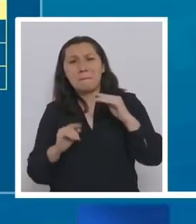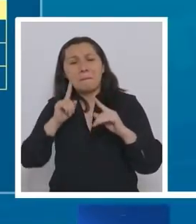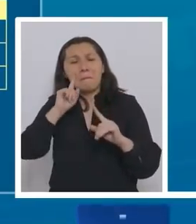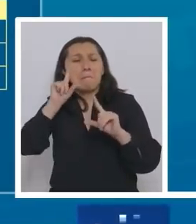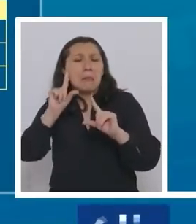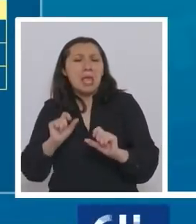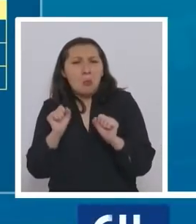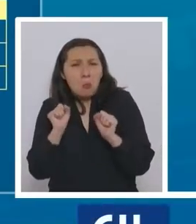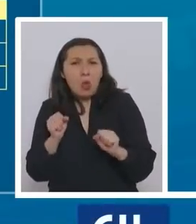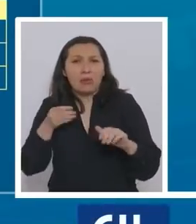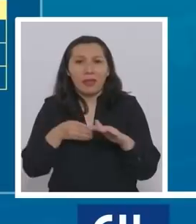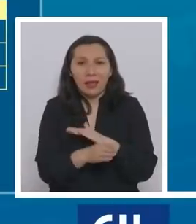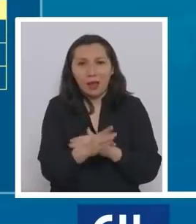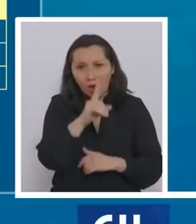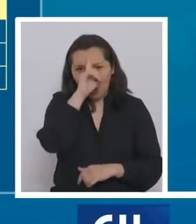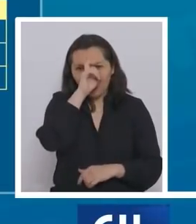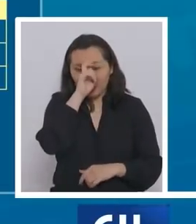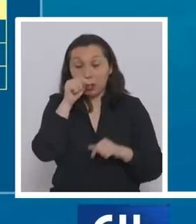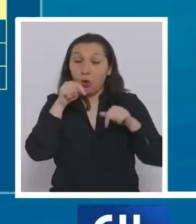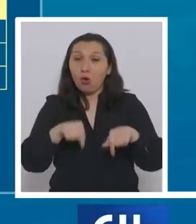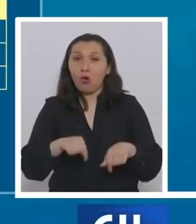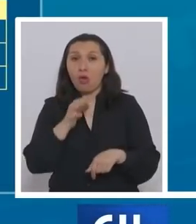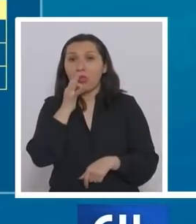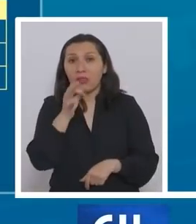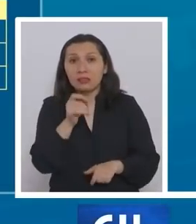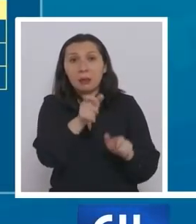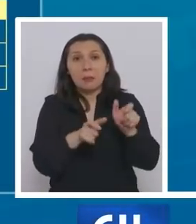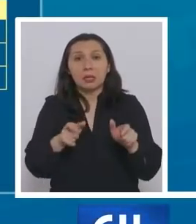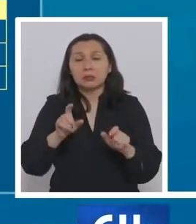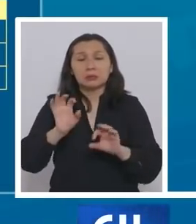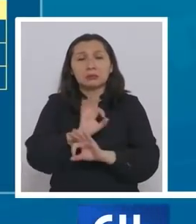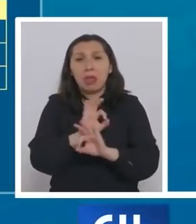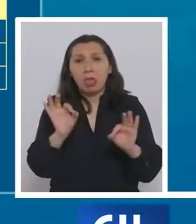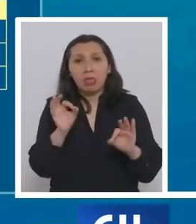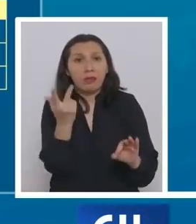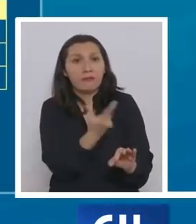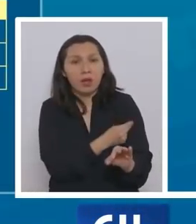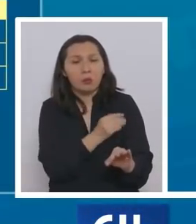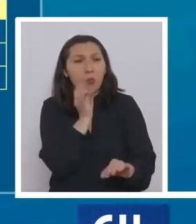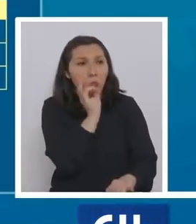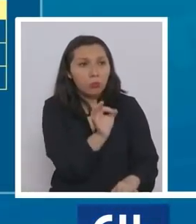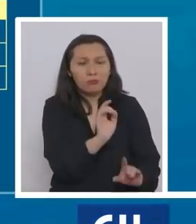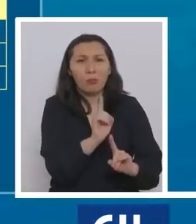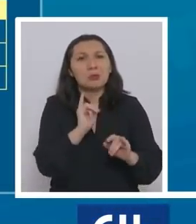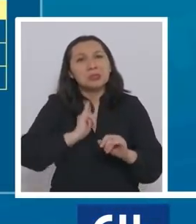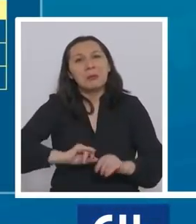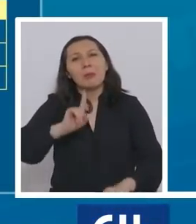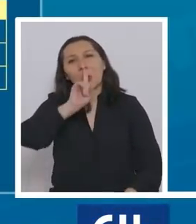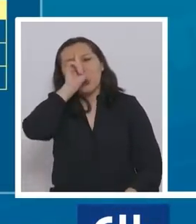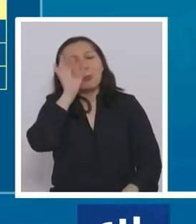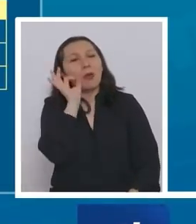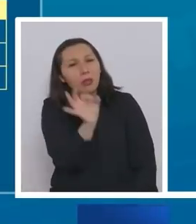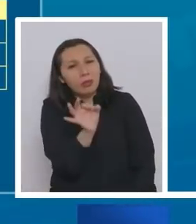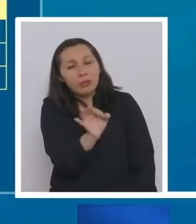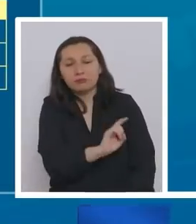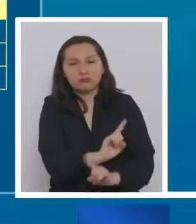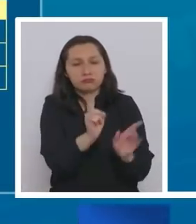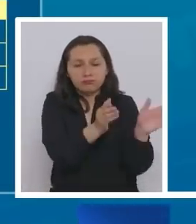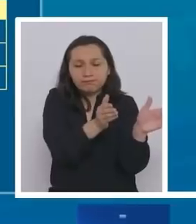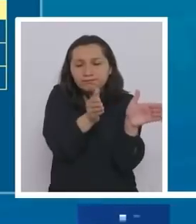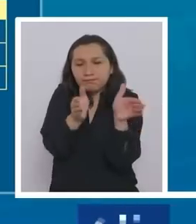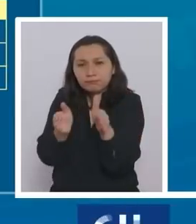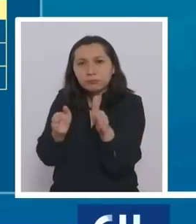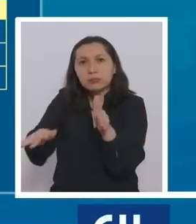hospitalización. Hoy no le quiero hablar a las personas que no se han vacunado, como lo hacemos habitualmente, sino que le